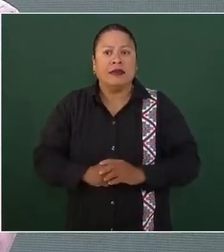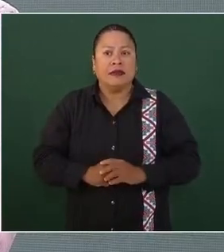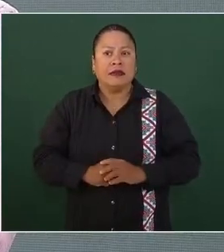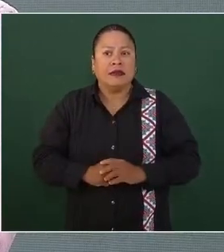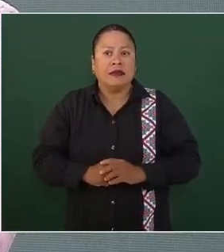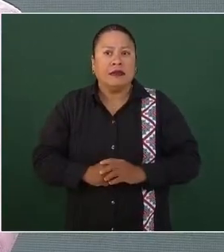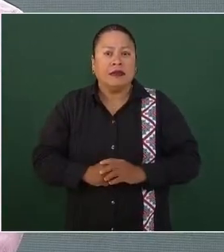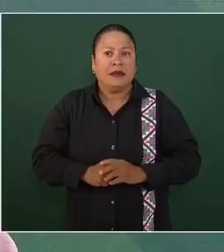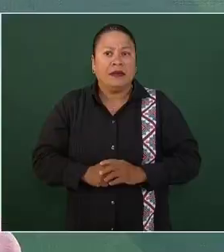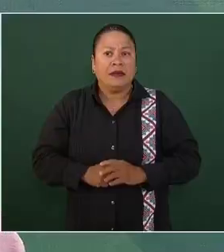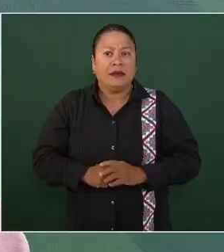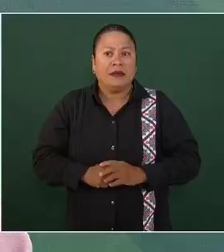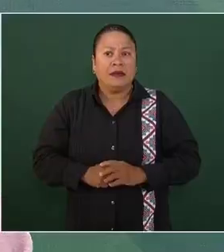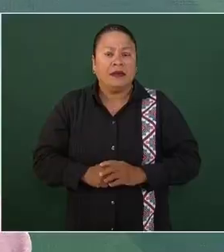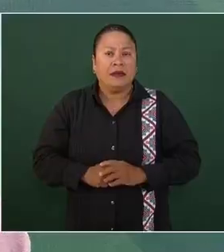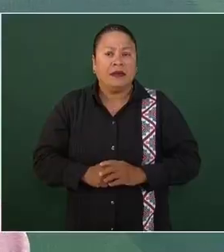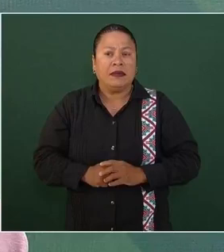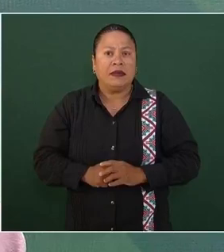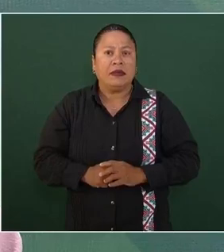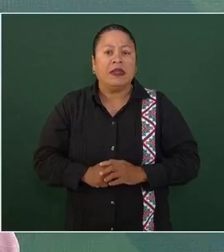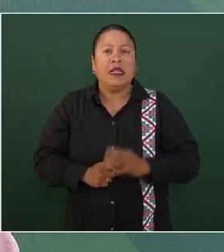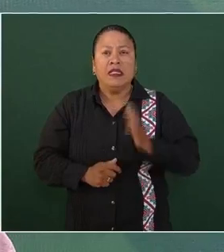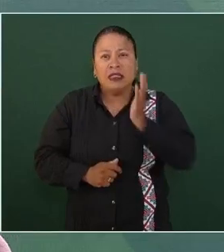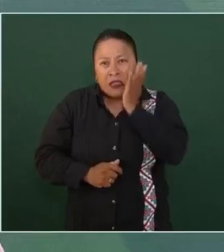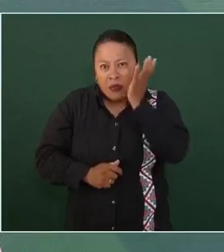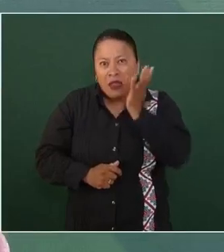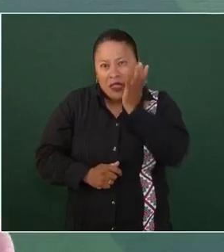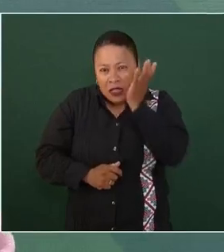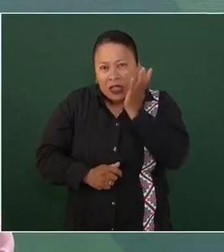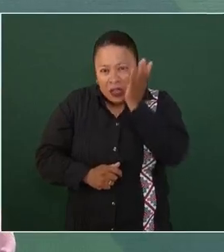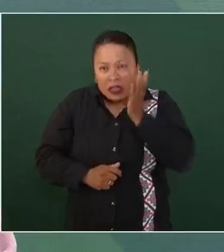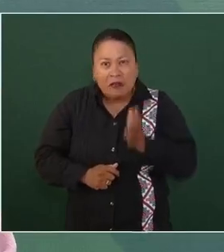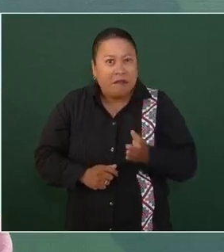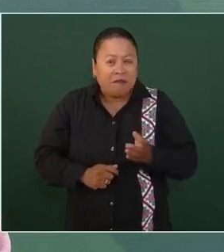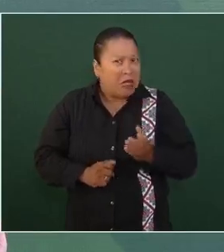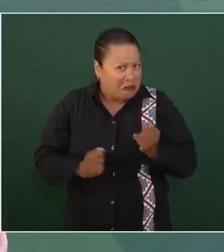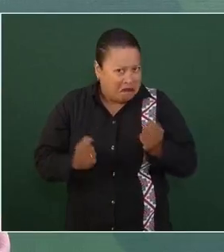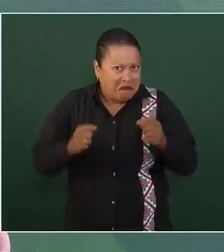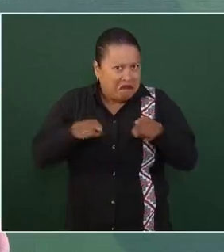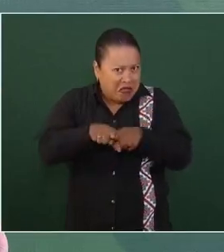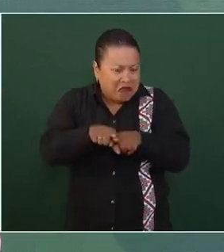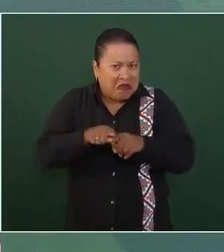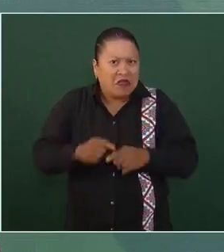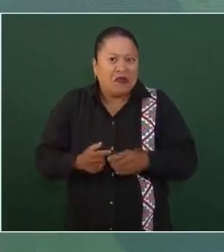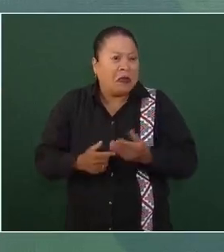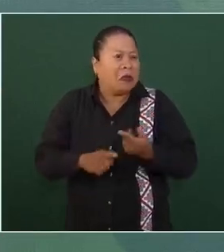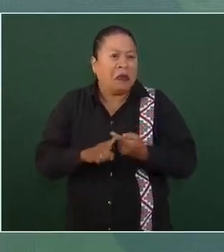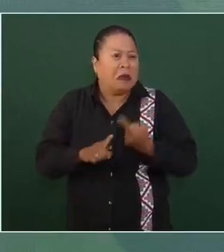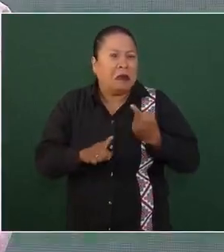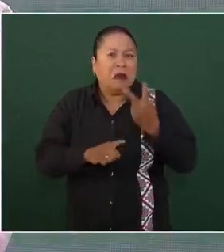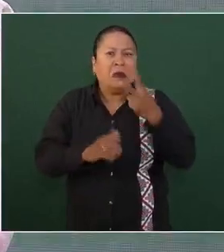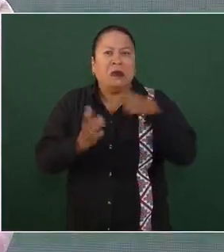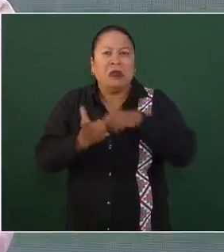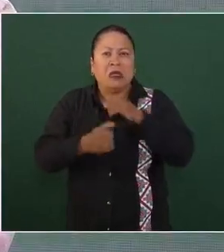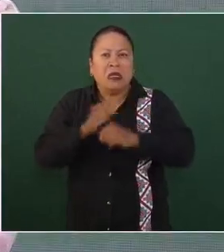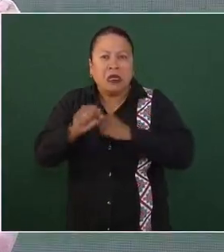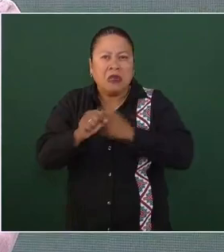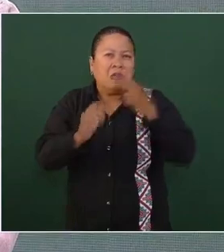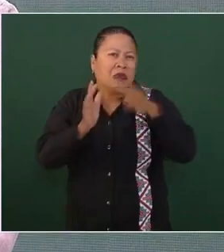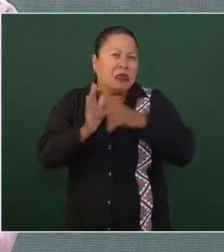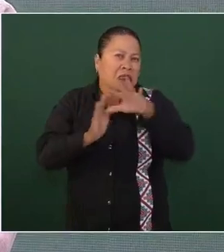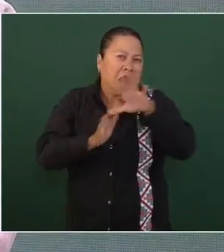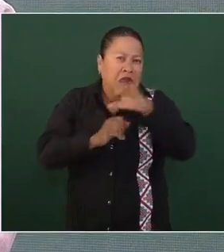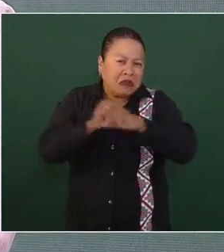y los zapotecos igual hace dos mil dos mil 500